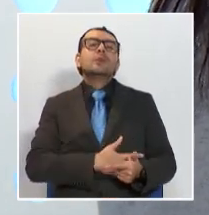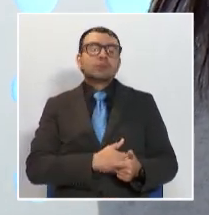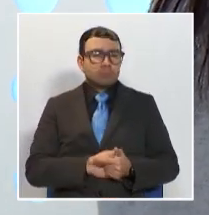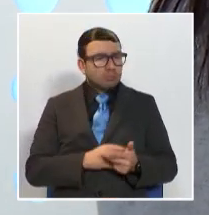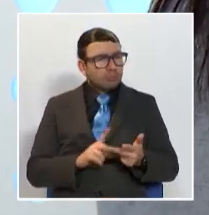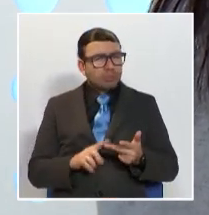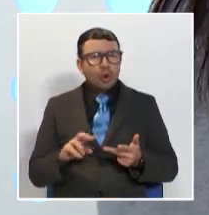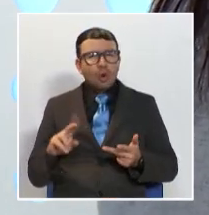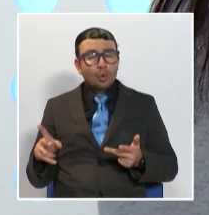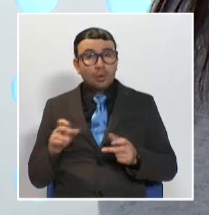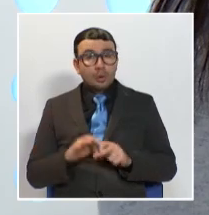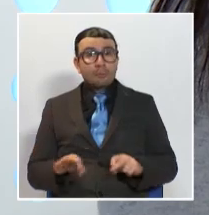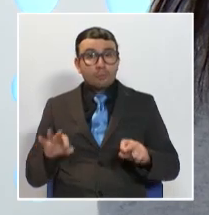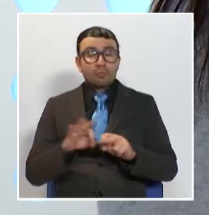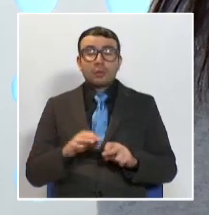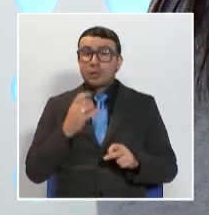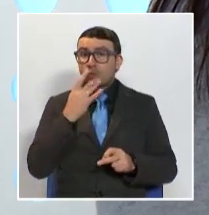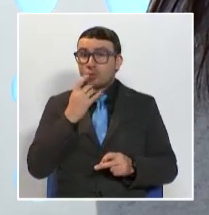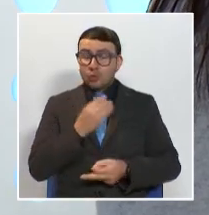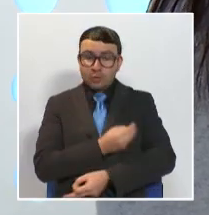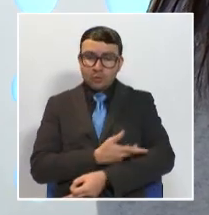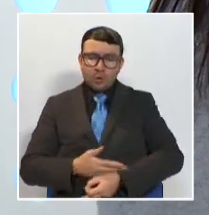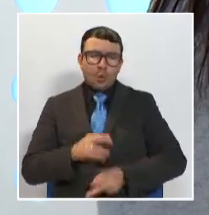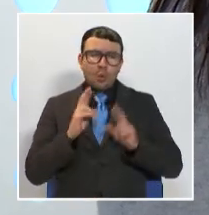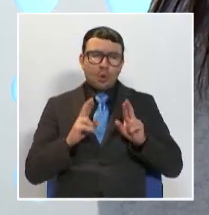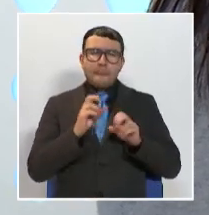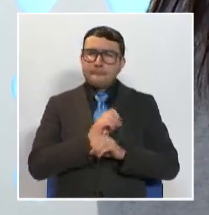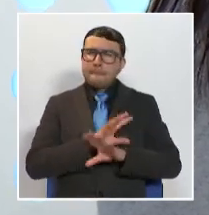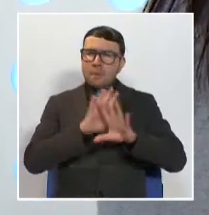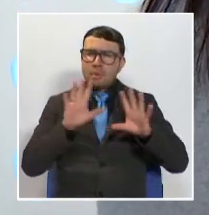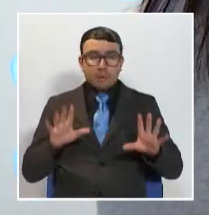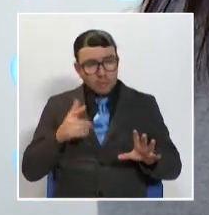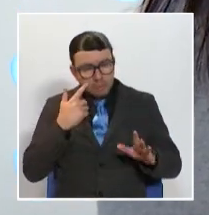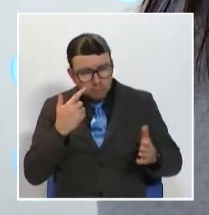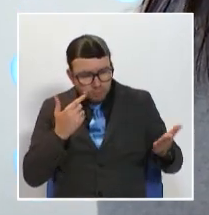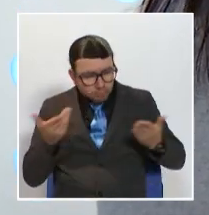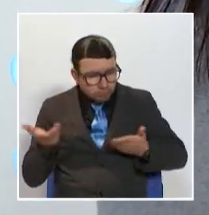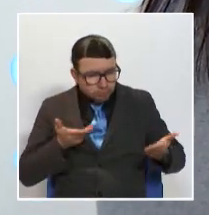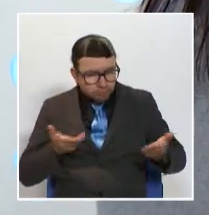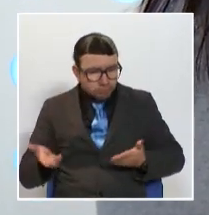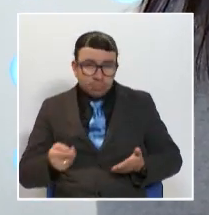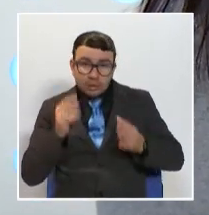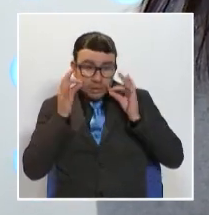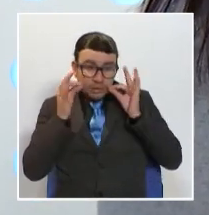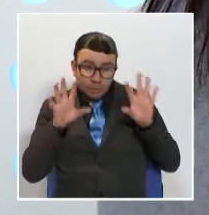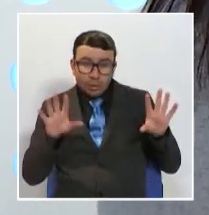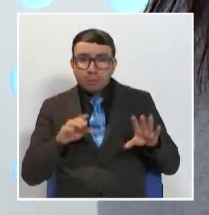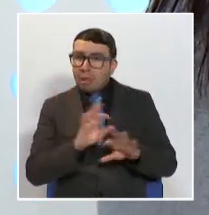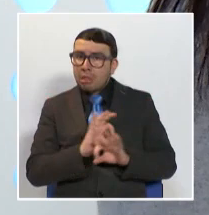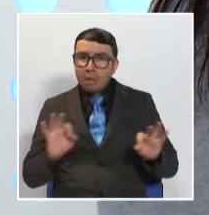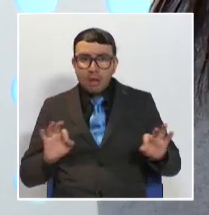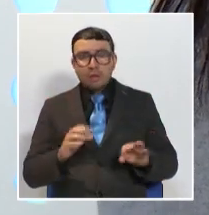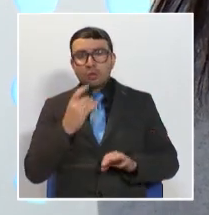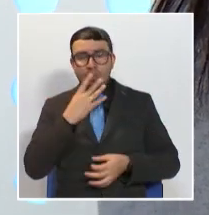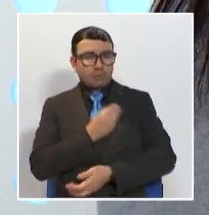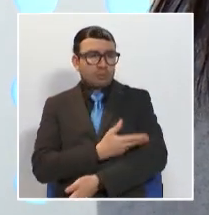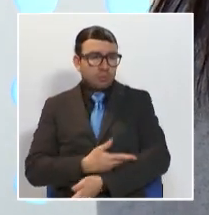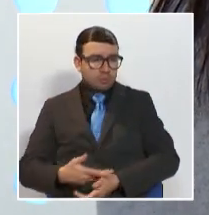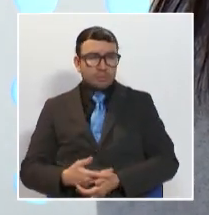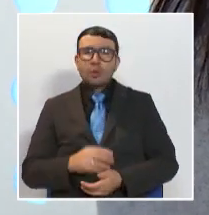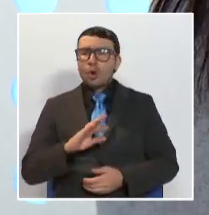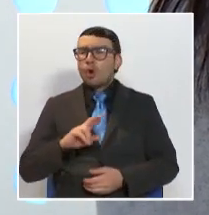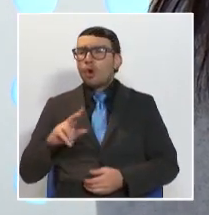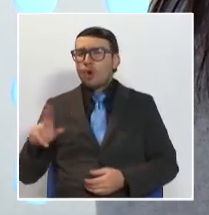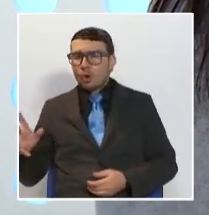también importante, una glicemia, ojalá en ayunas, para hacer un tamizaje o búsqueda de diabetes, y los demás exámenes los guiamos